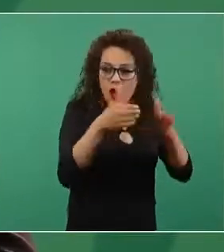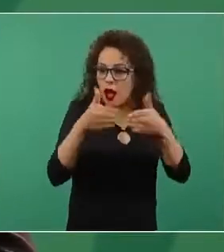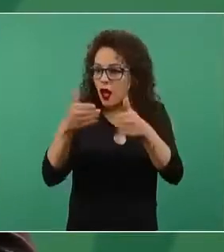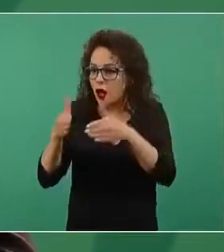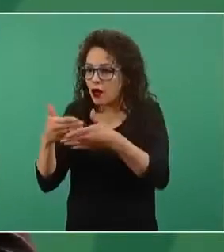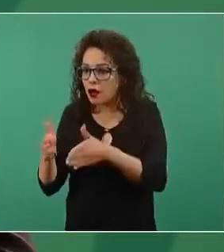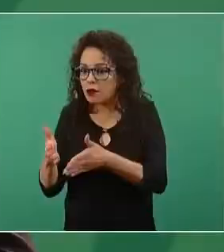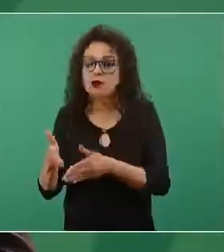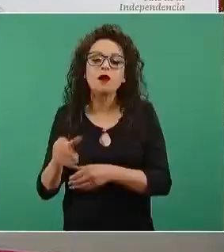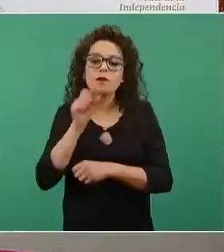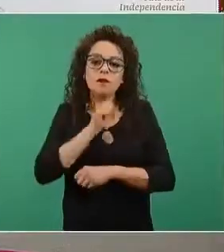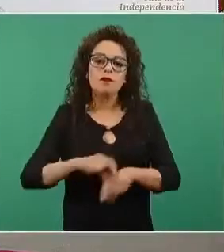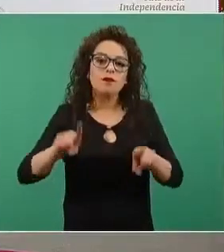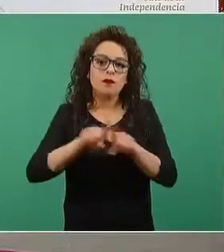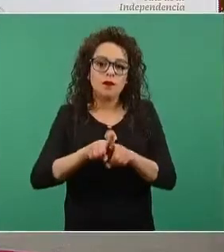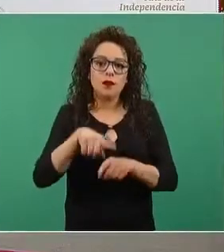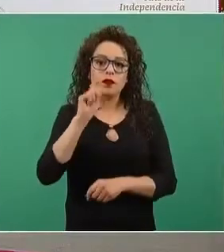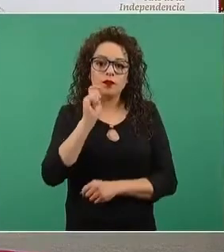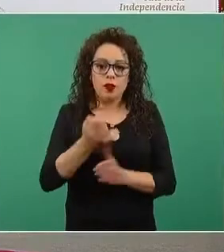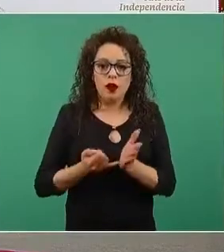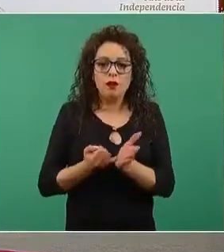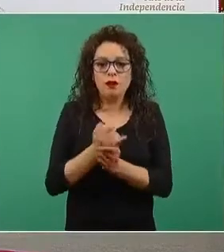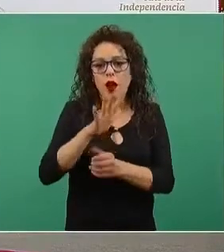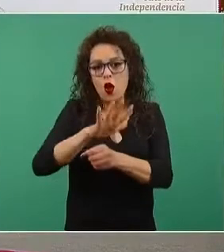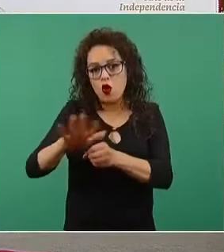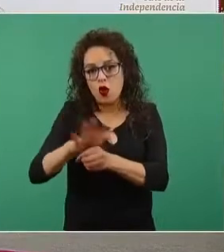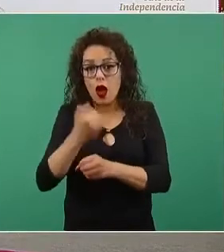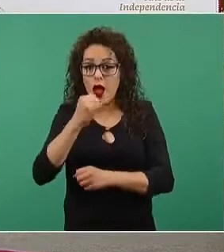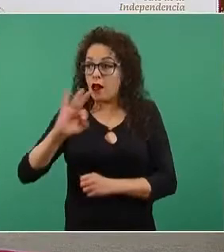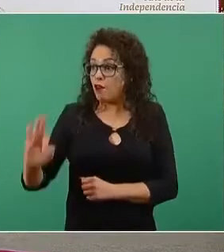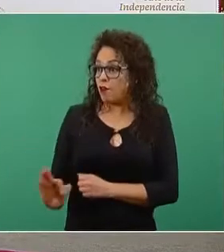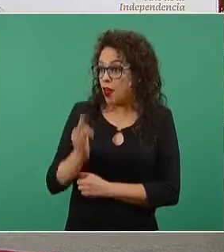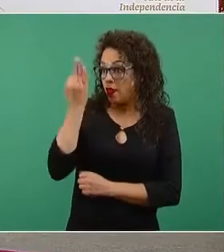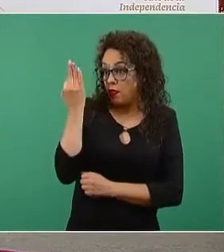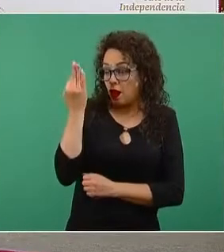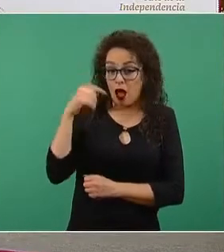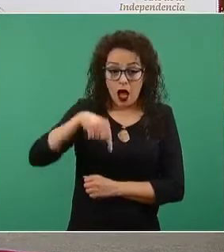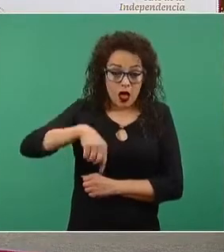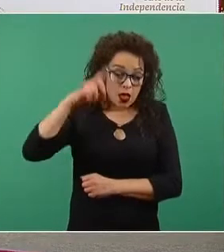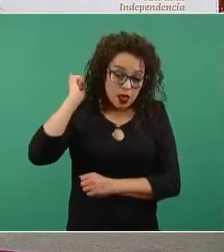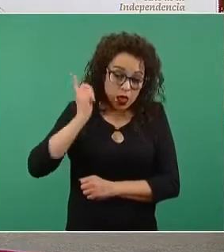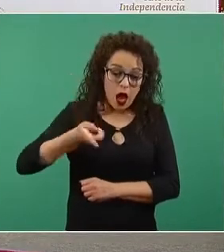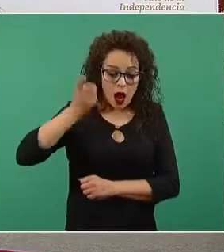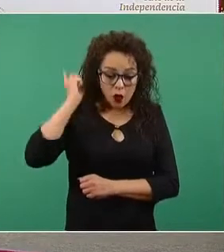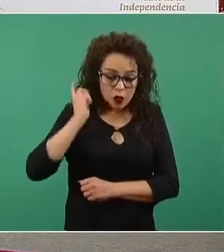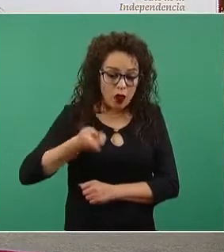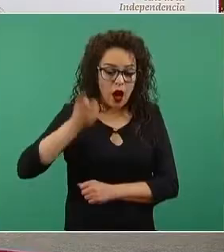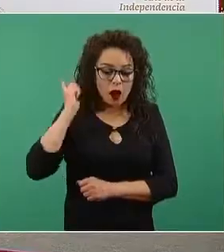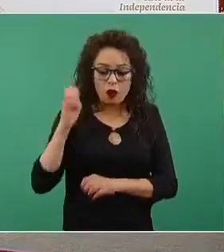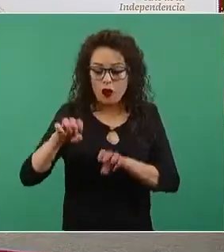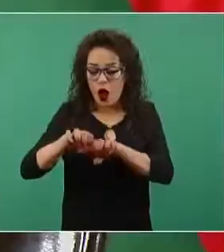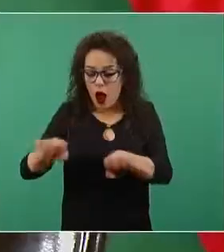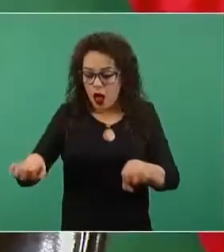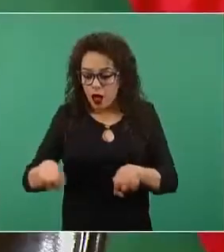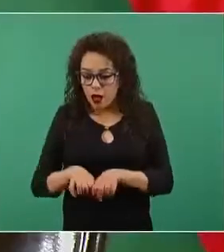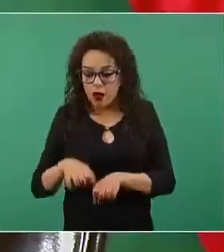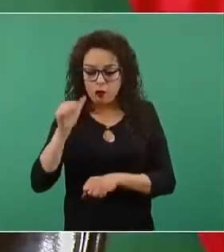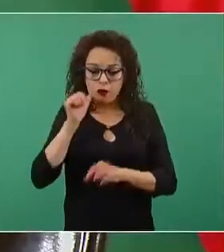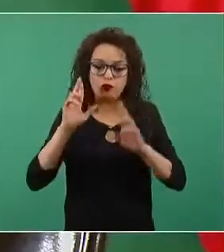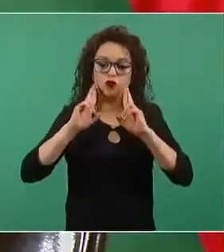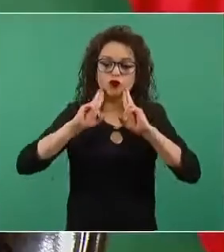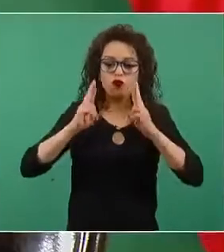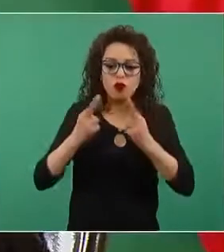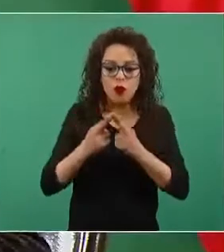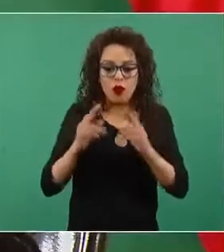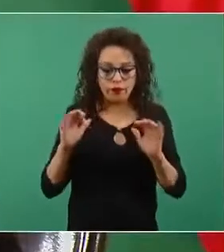nivel local. A nivel federal se tienen mesas de trabajo pues diariamente, el equipo técnico operativo también nos